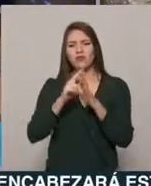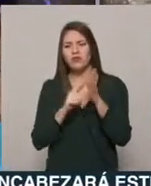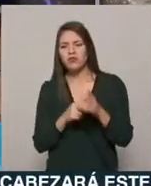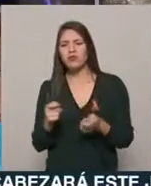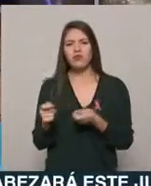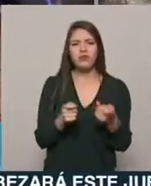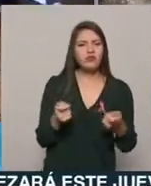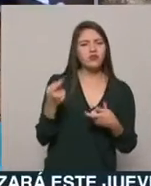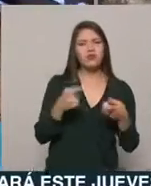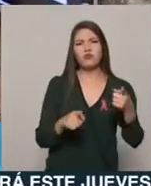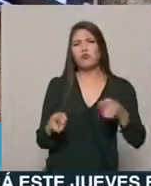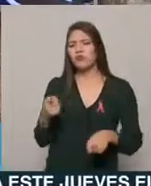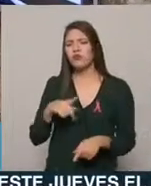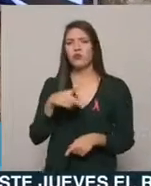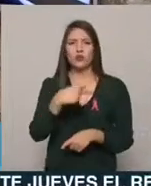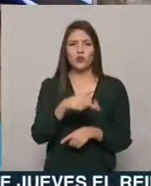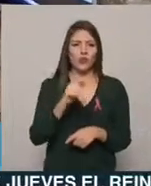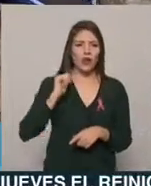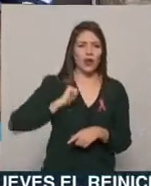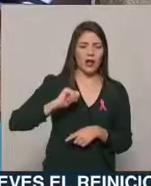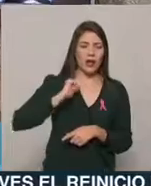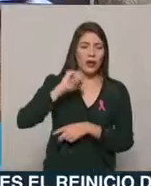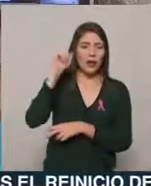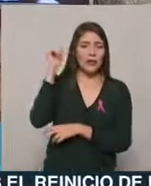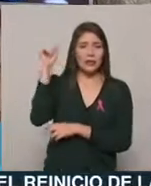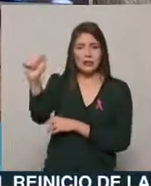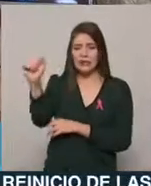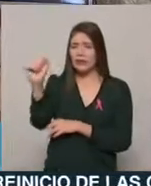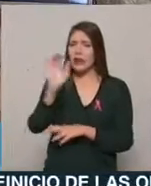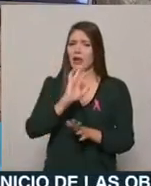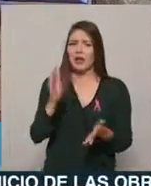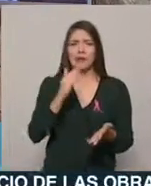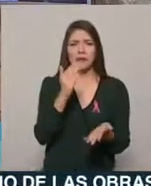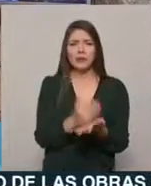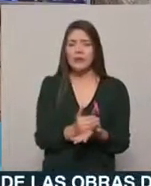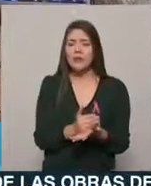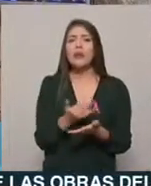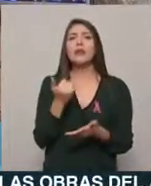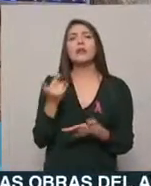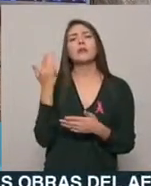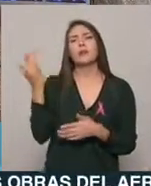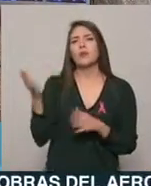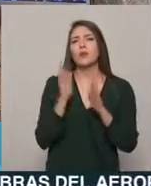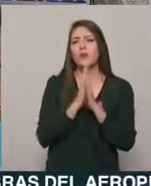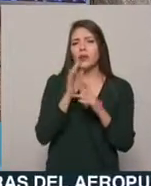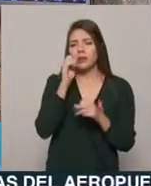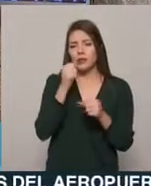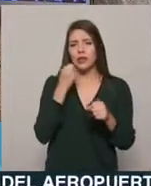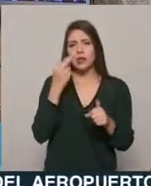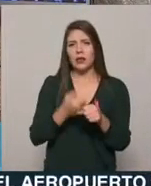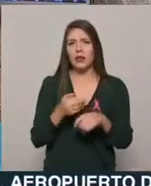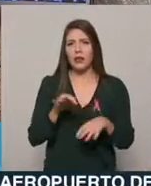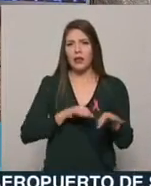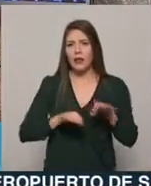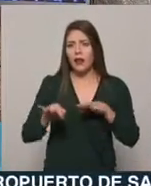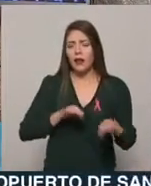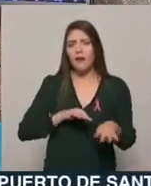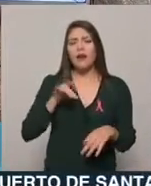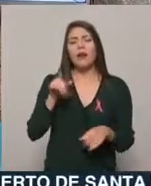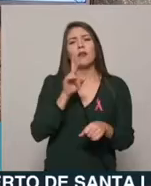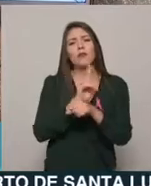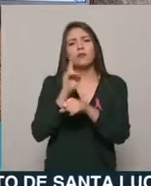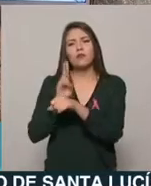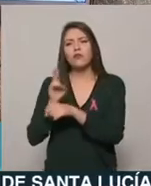régimen corporativo sindical, y entonces exigir a la Secretaría del Trabajo que vigile las